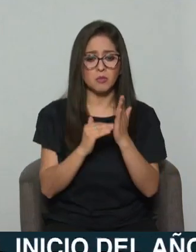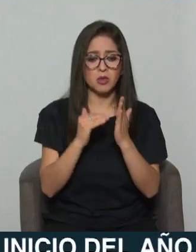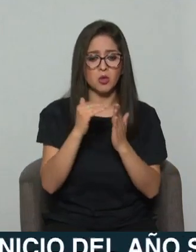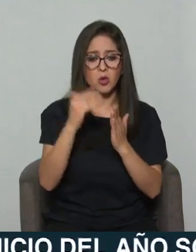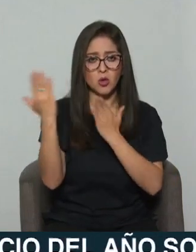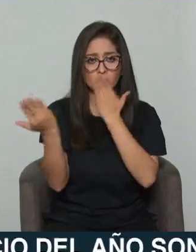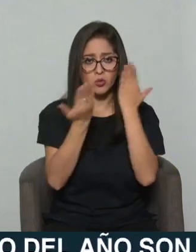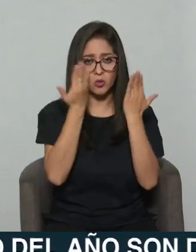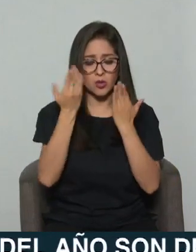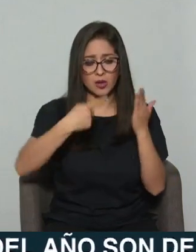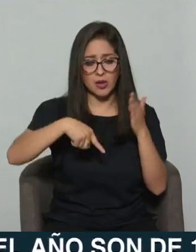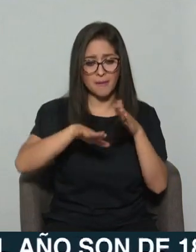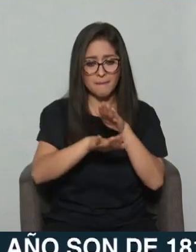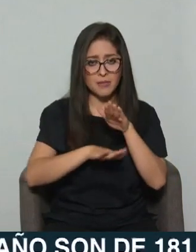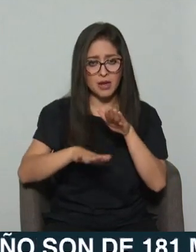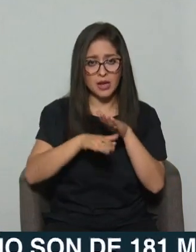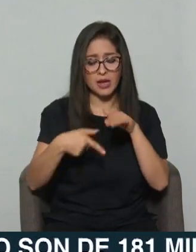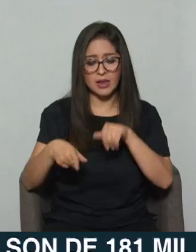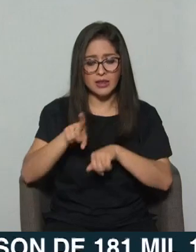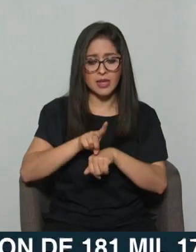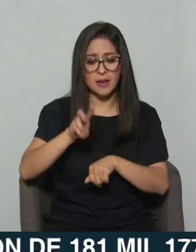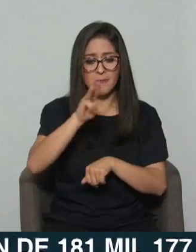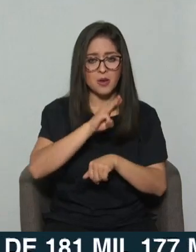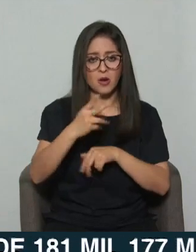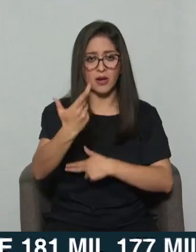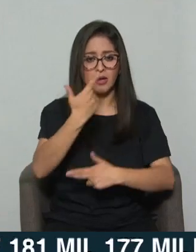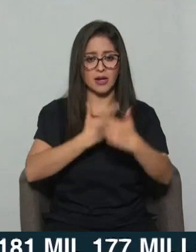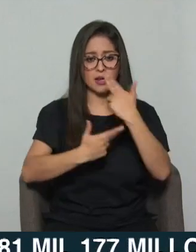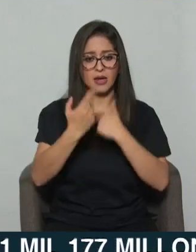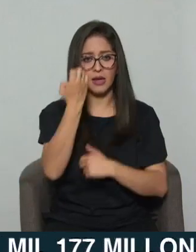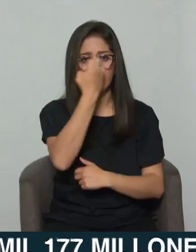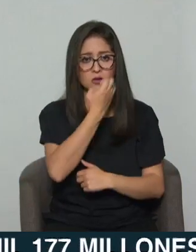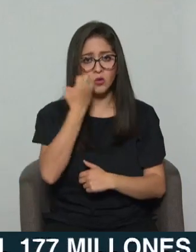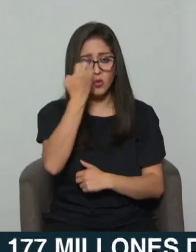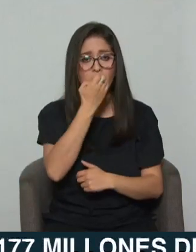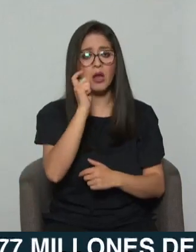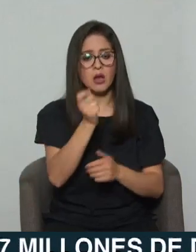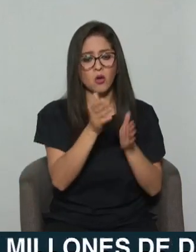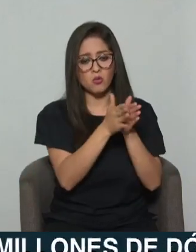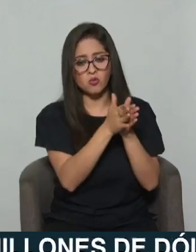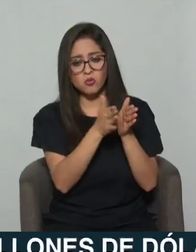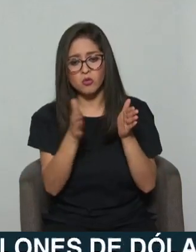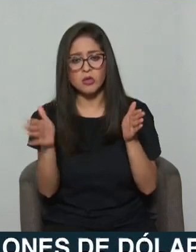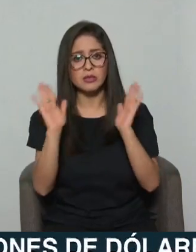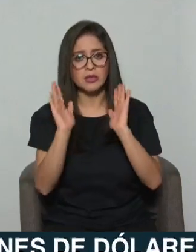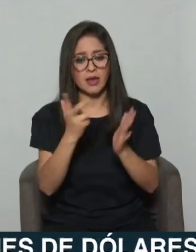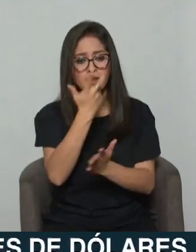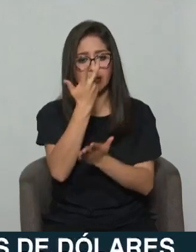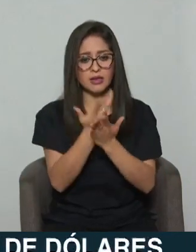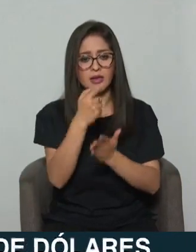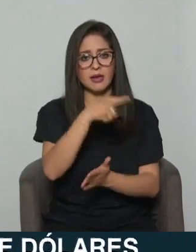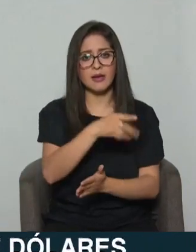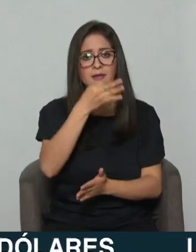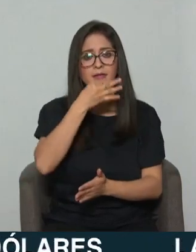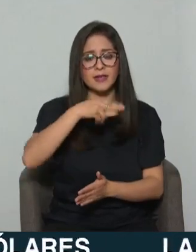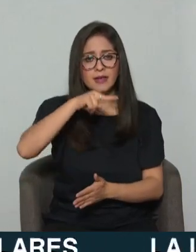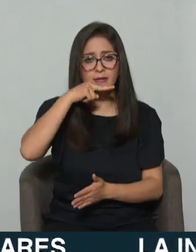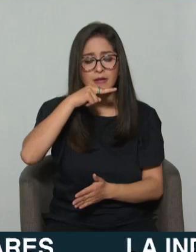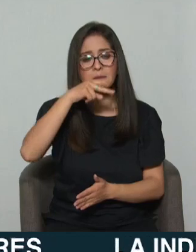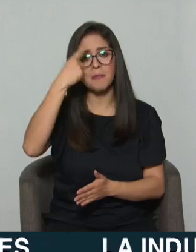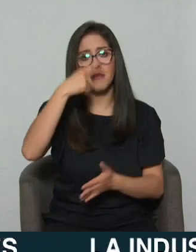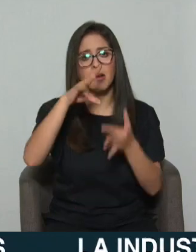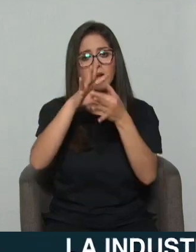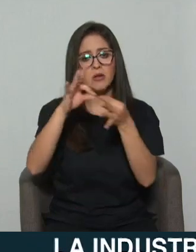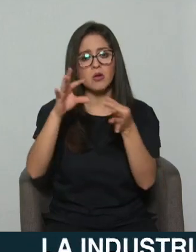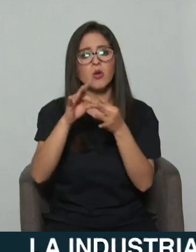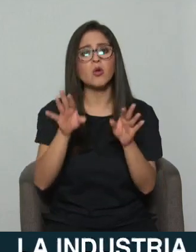educación básica en este miércoles vuelven a las aulas y bueno, pues después de un merecido descanso de las fiestas decembrinas, para darnos detalles de